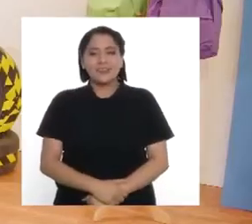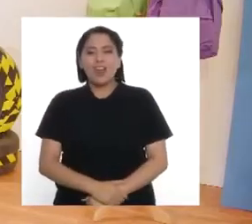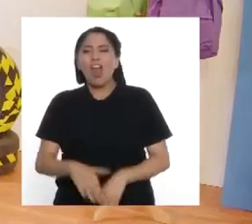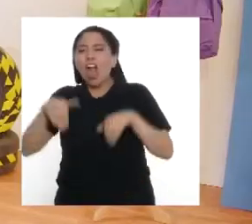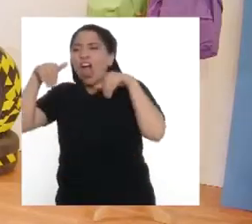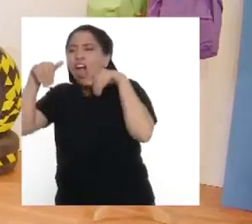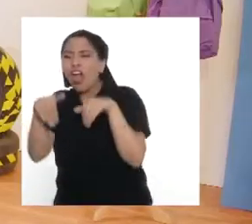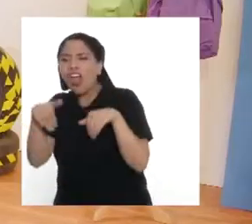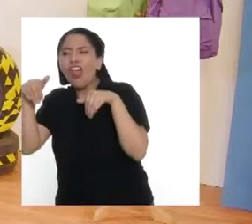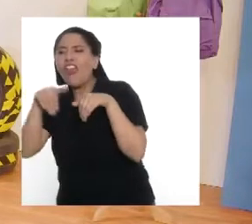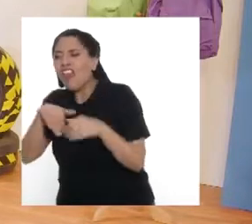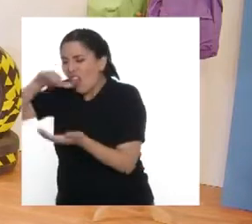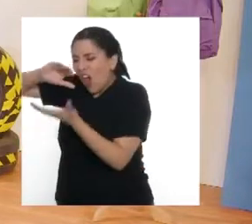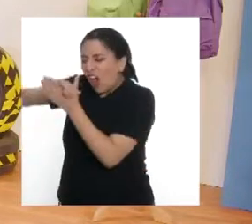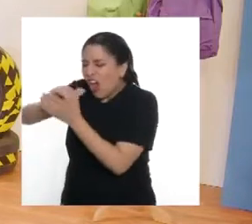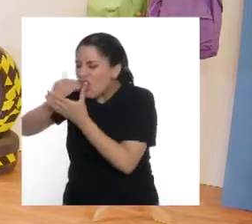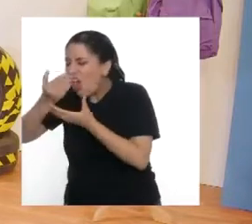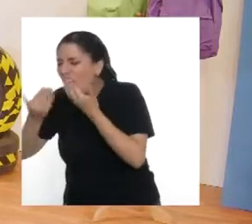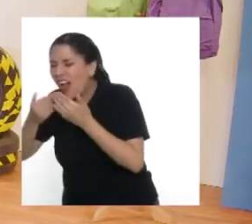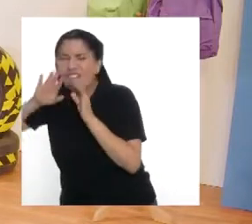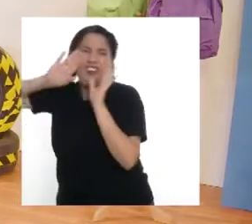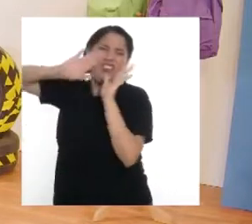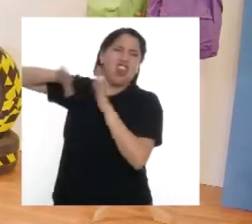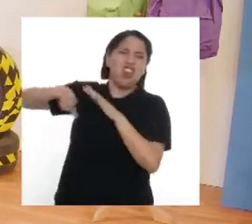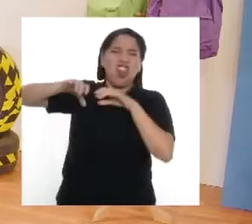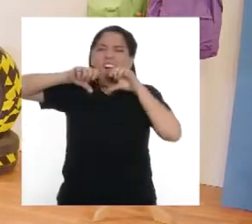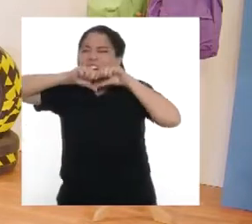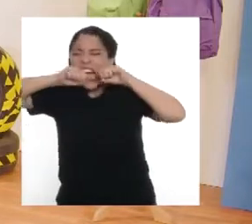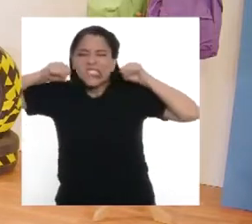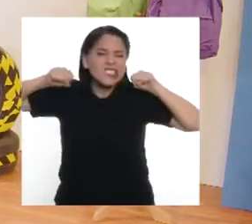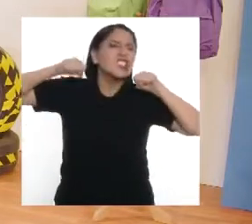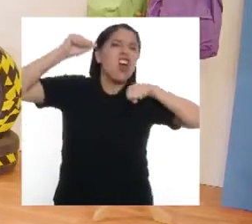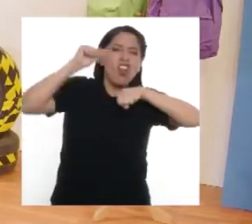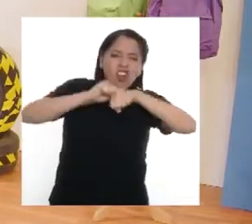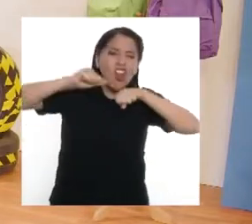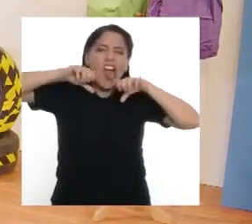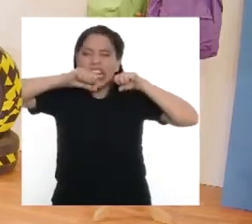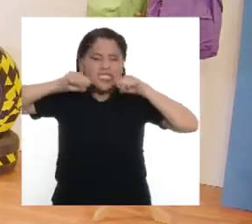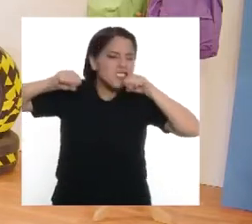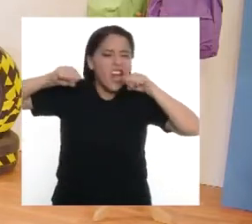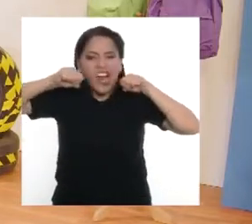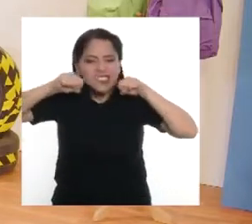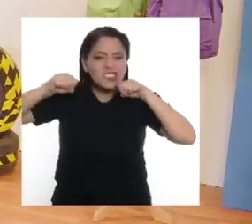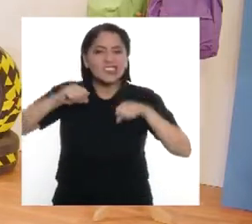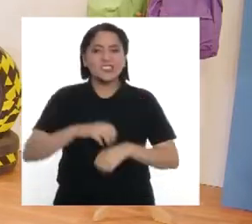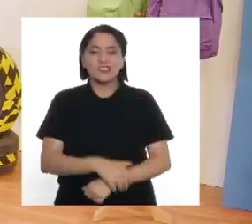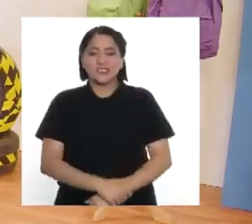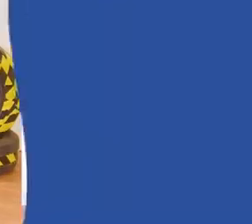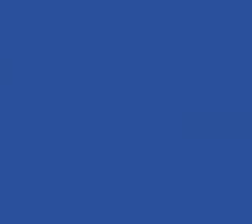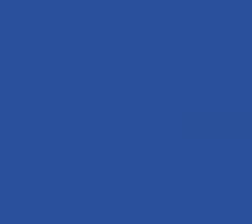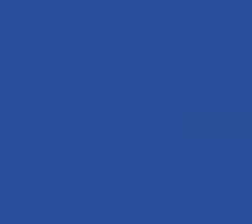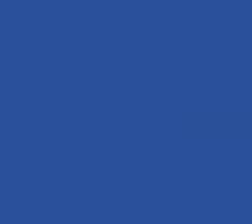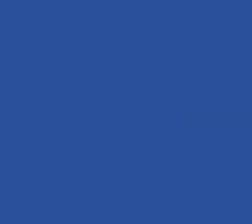Al perrito no le gusta comer queso, solamente le gusta comer hueso.